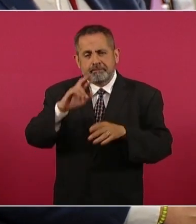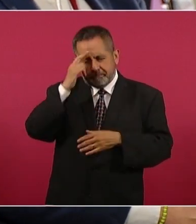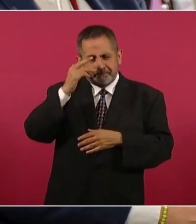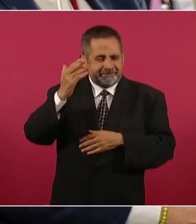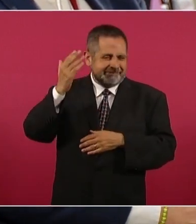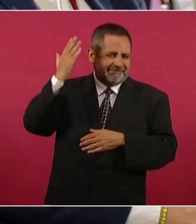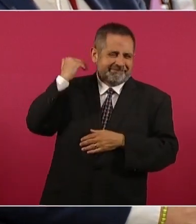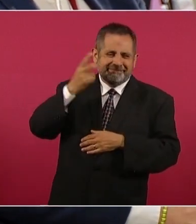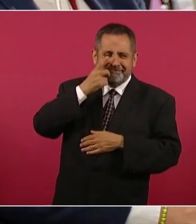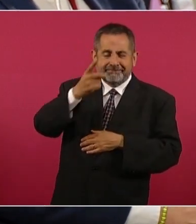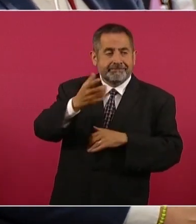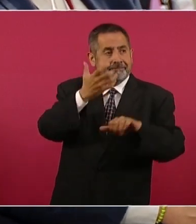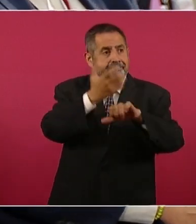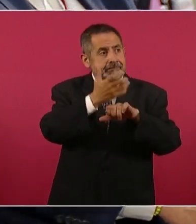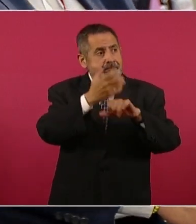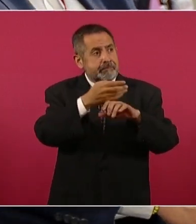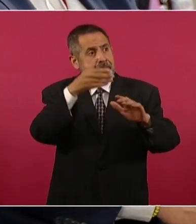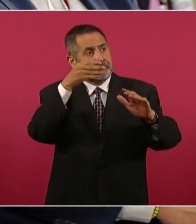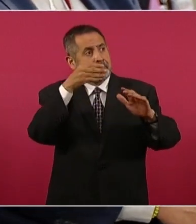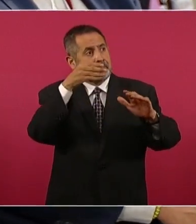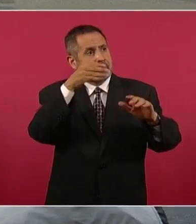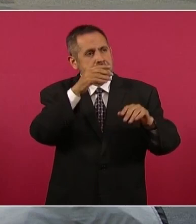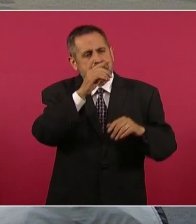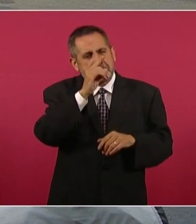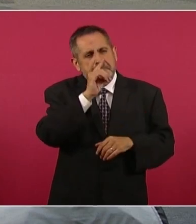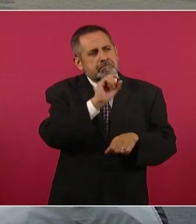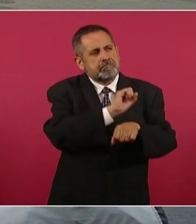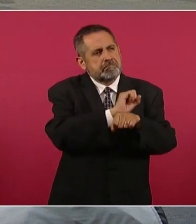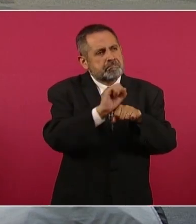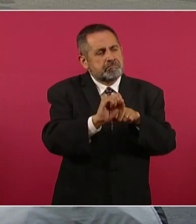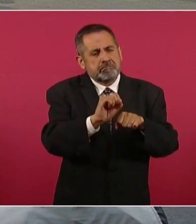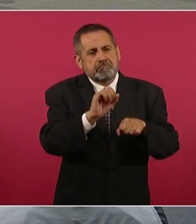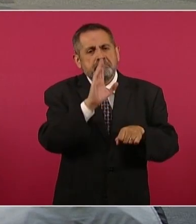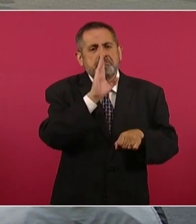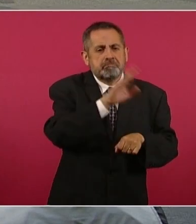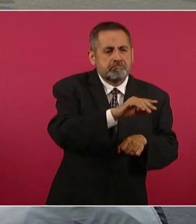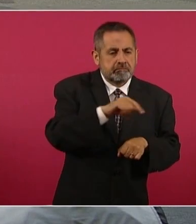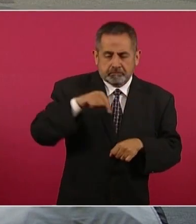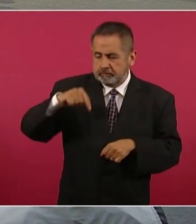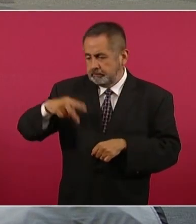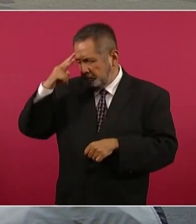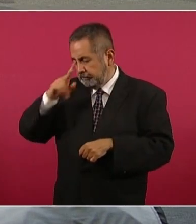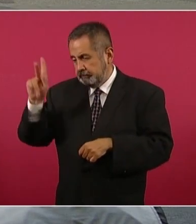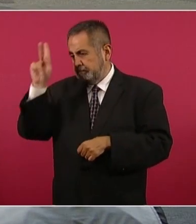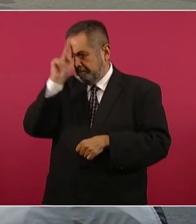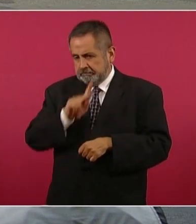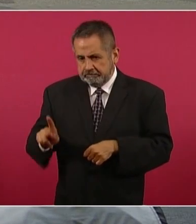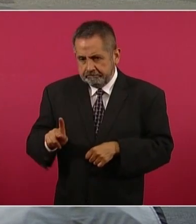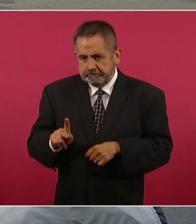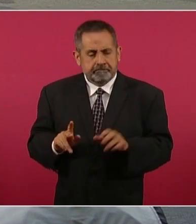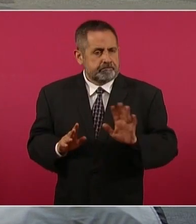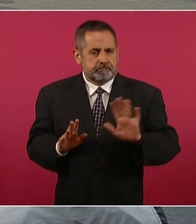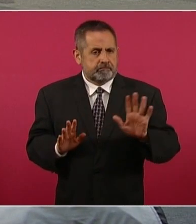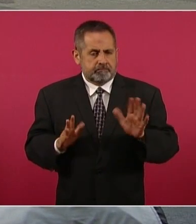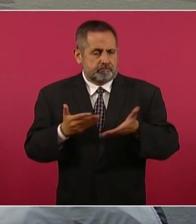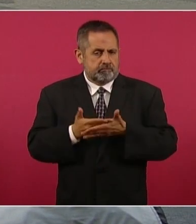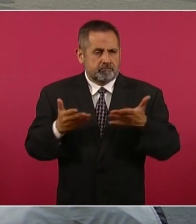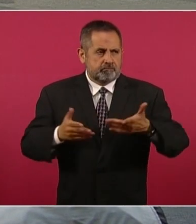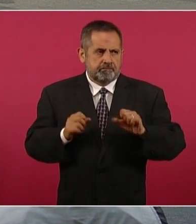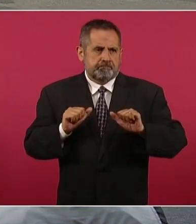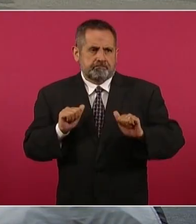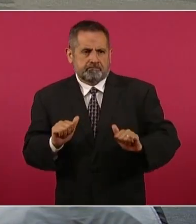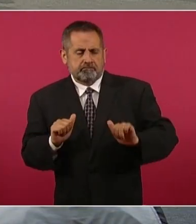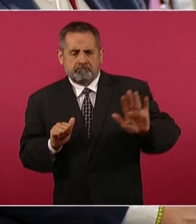a Estados Unidos le da gripa, a México le da pulmonía. Ahorita creo que tenemos ya más